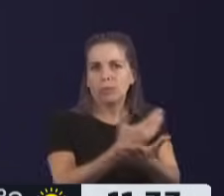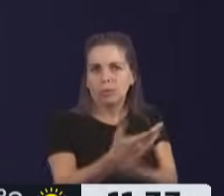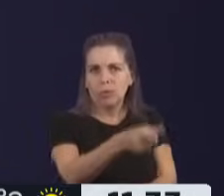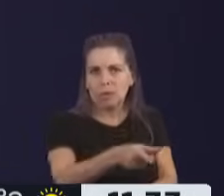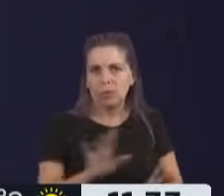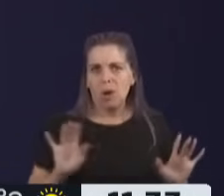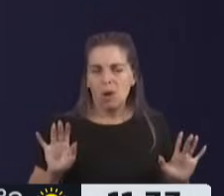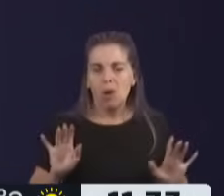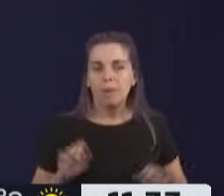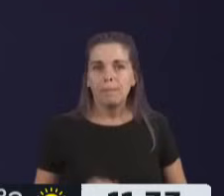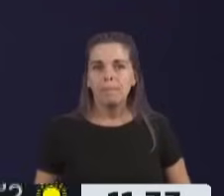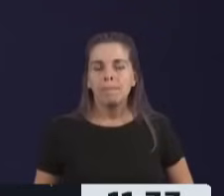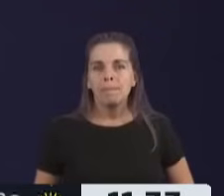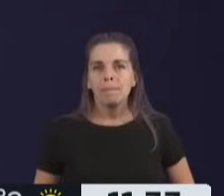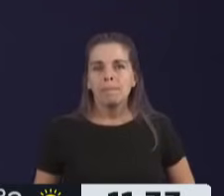absolutamente